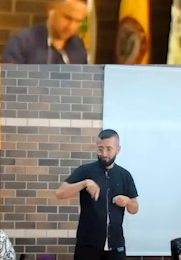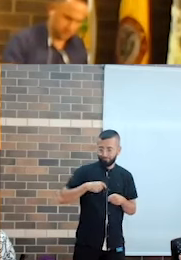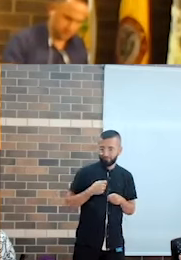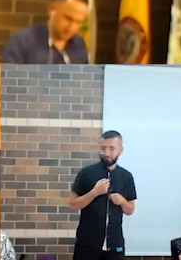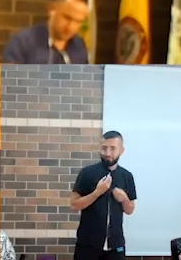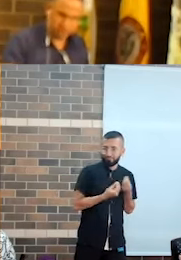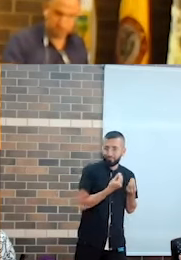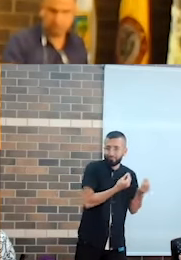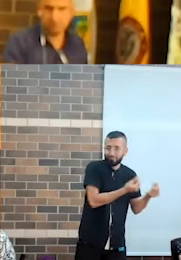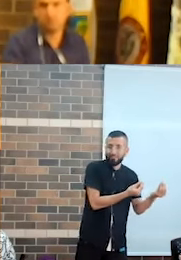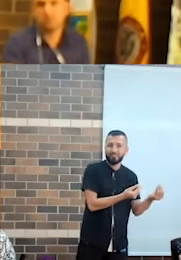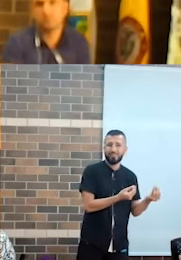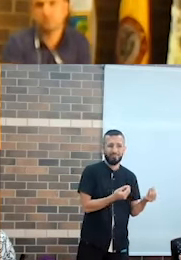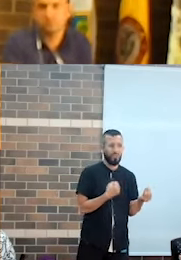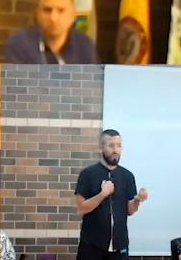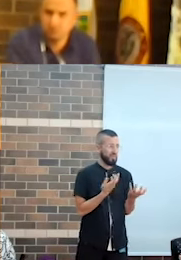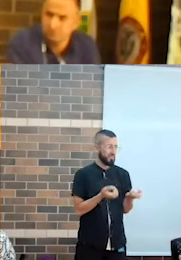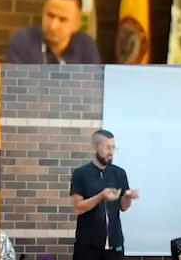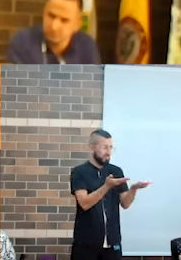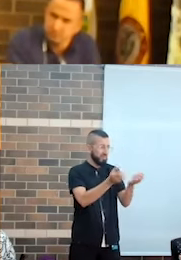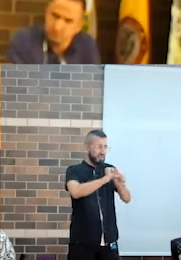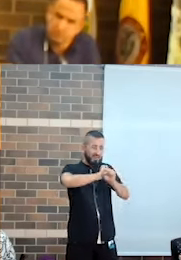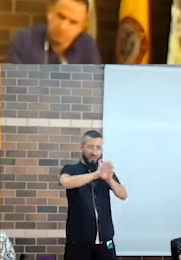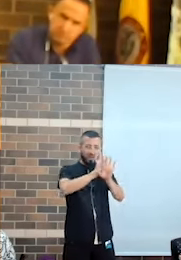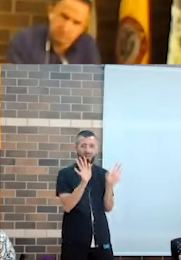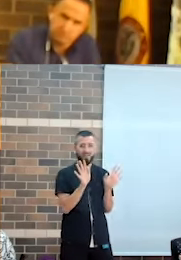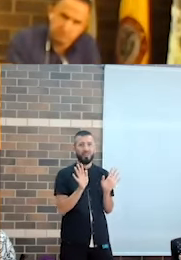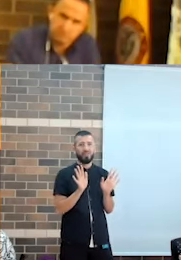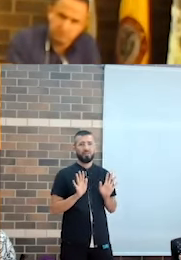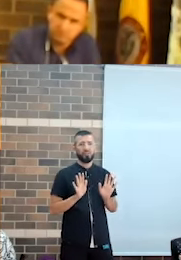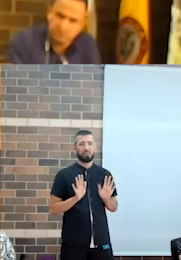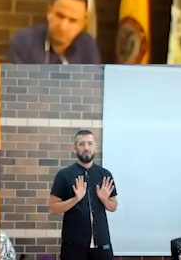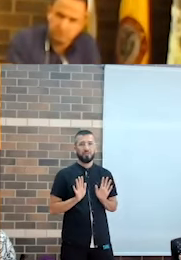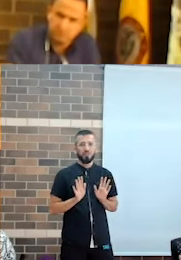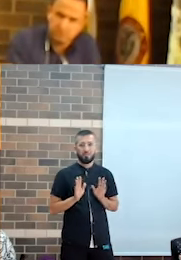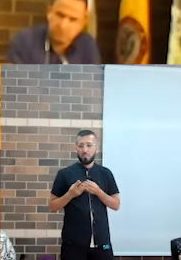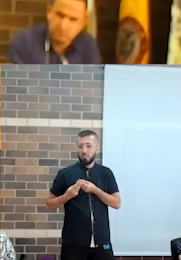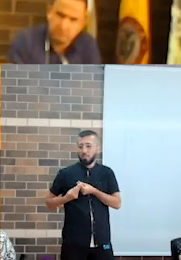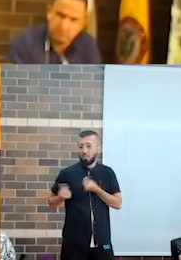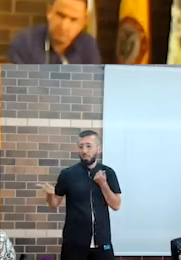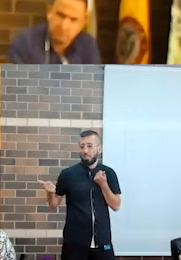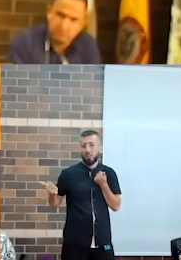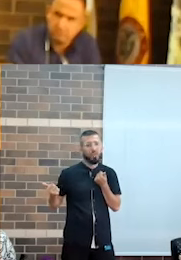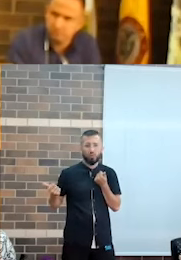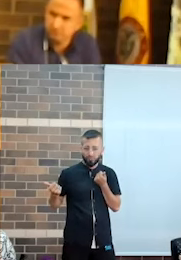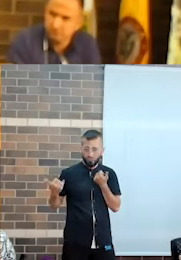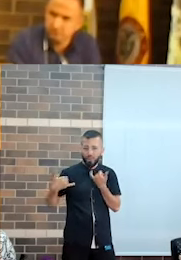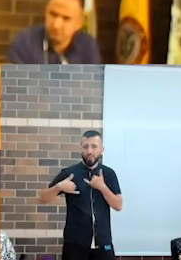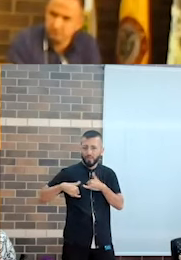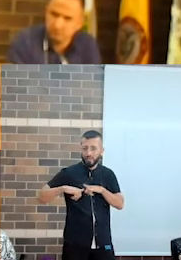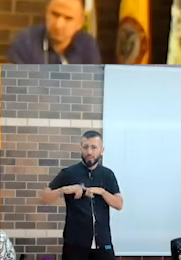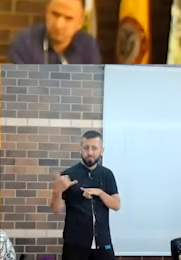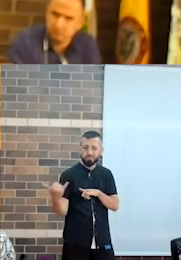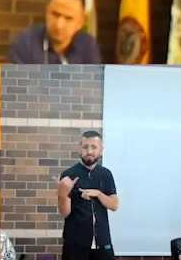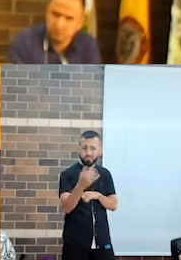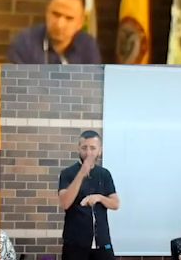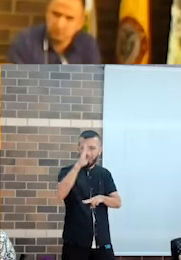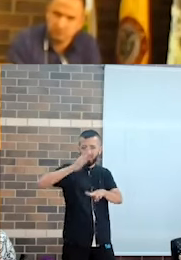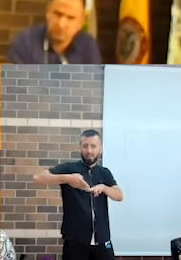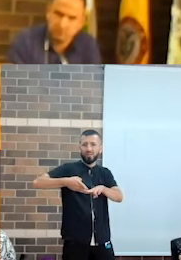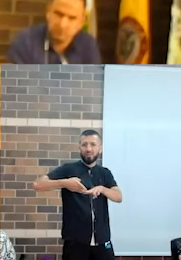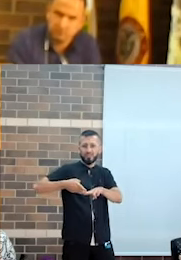porque es algo que quiero que quede claro y es que no se ha acabado, ¿sí? Sigue estando. Se transforma de otra manera, tiene